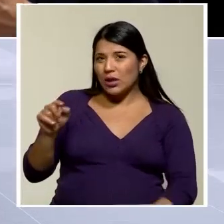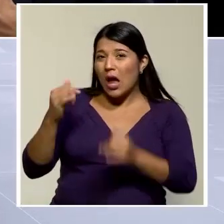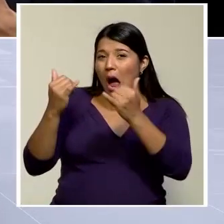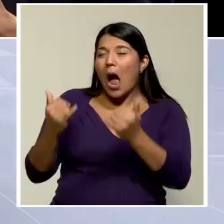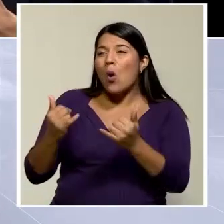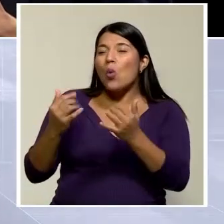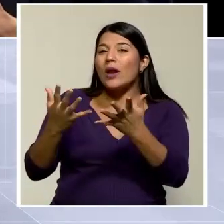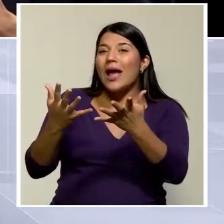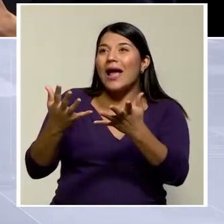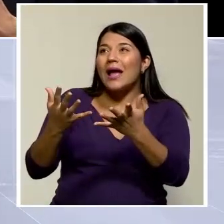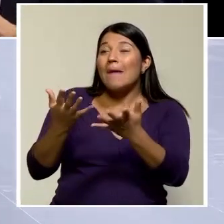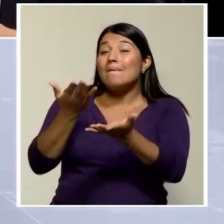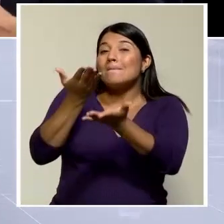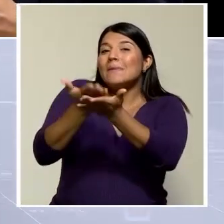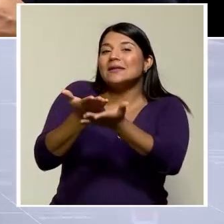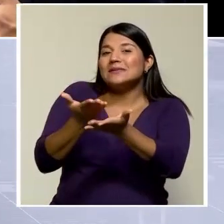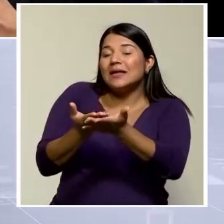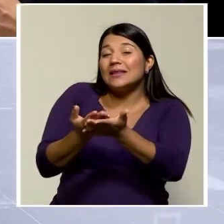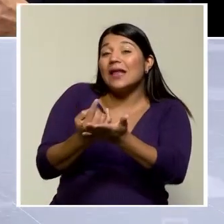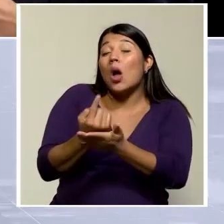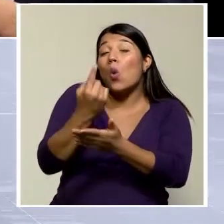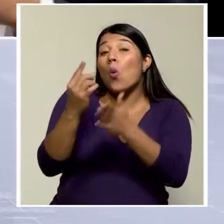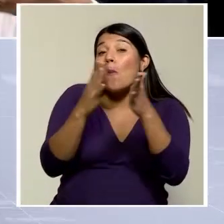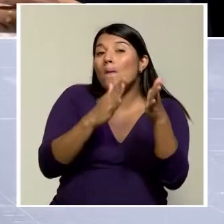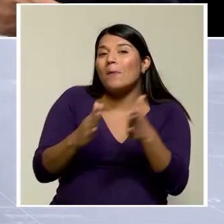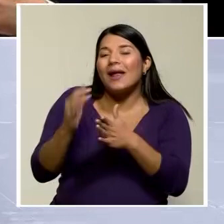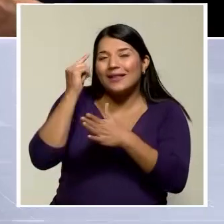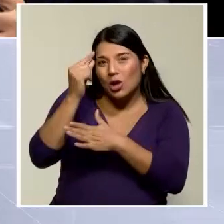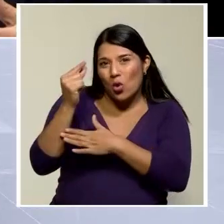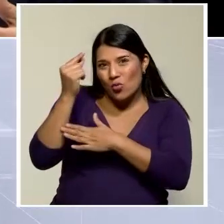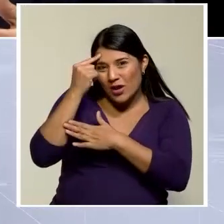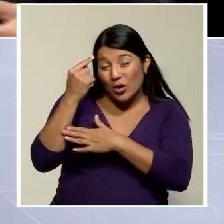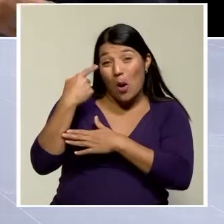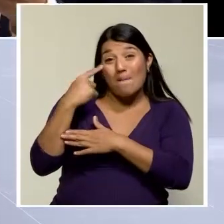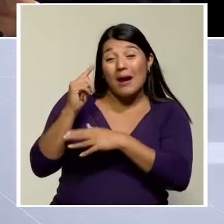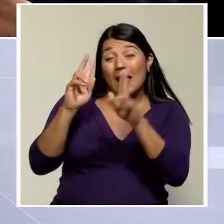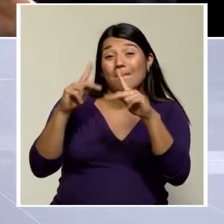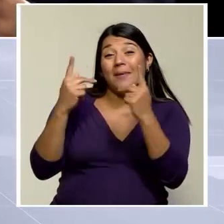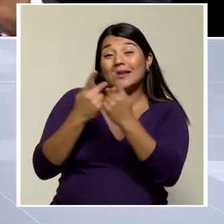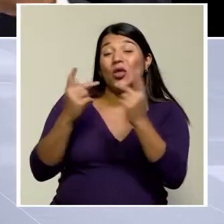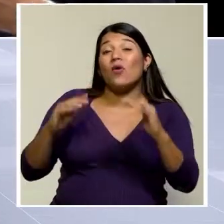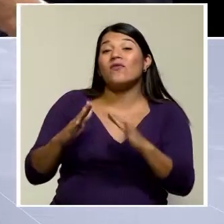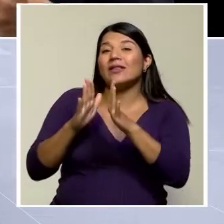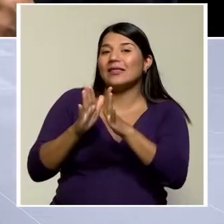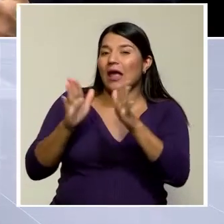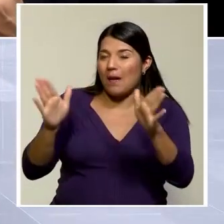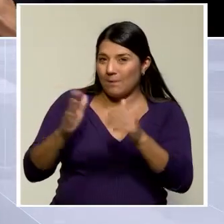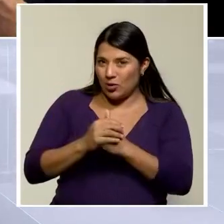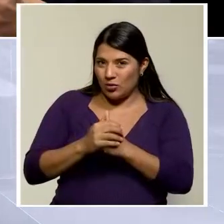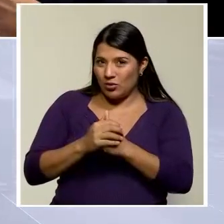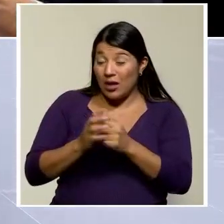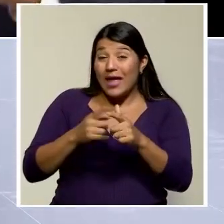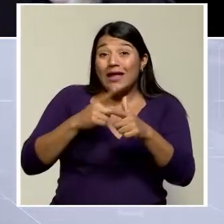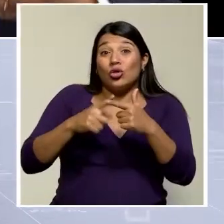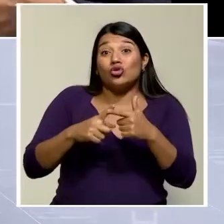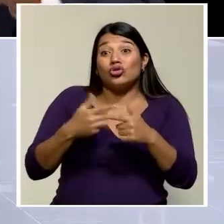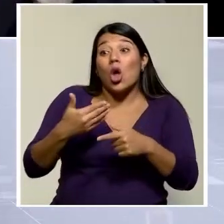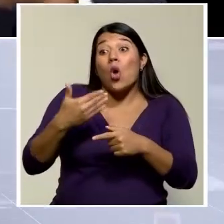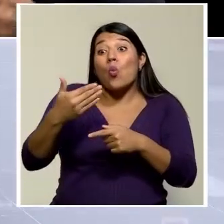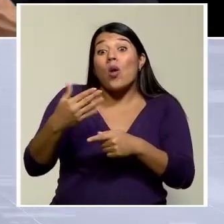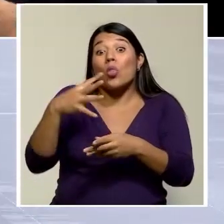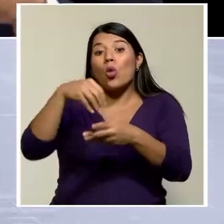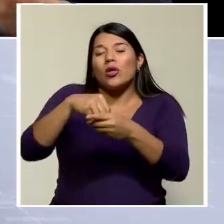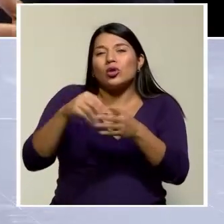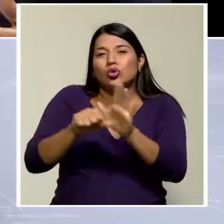un gobierno del Frente Amplio. Entonces uno dice, bueno, cuando están en el Congreso y son tienen uno o dos o tres